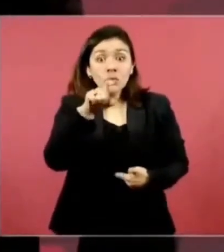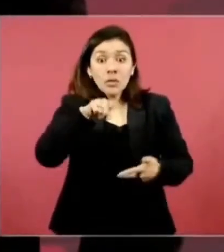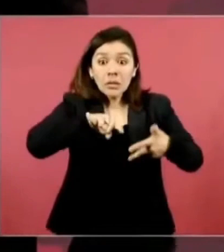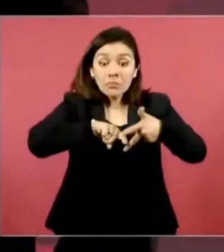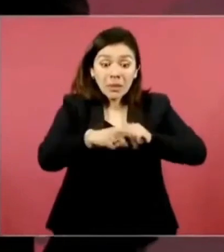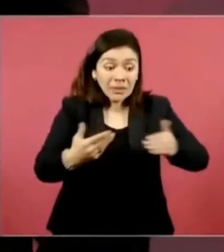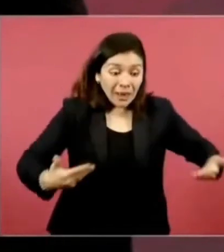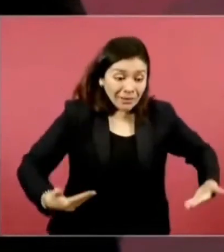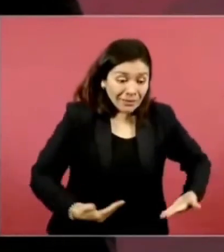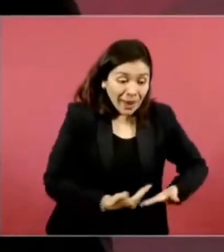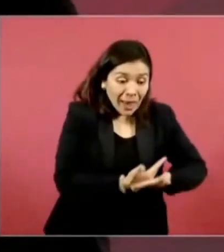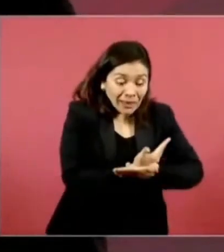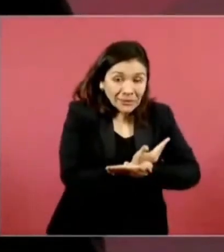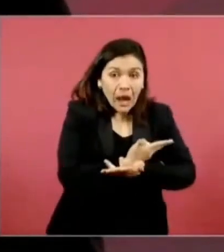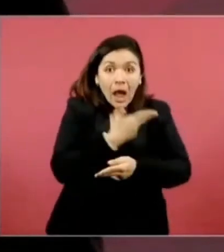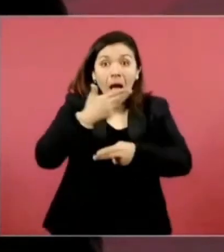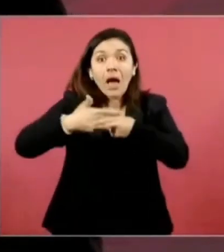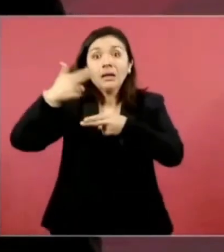nace hasta que muere,